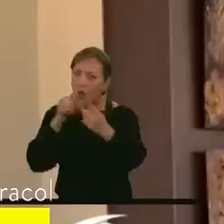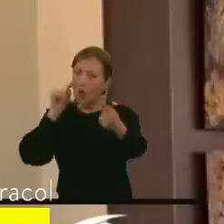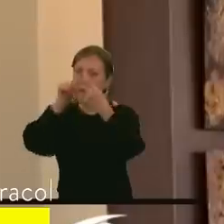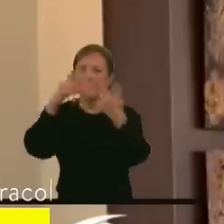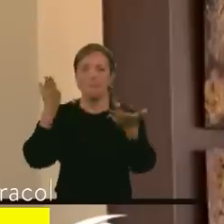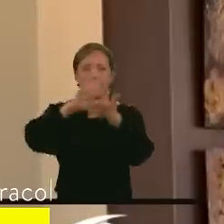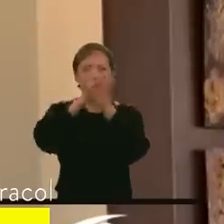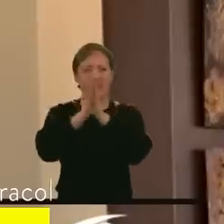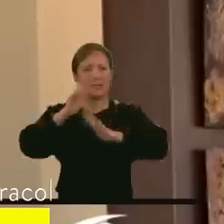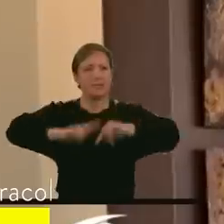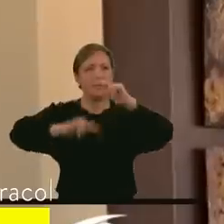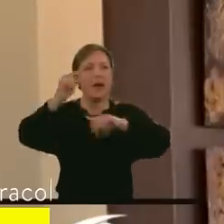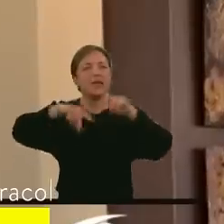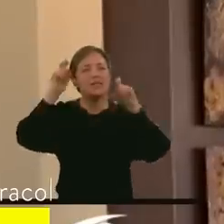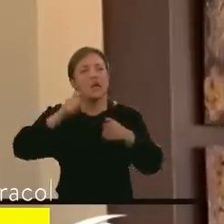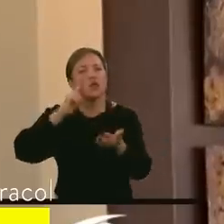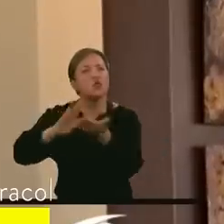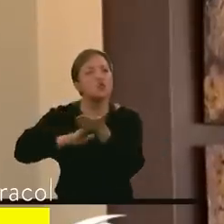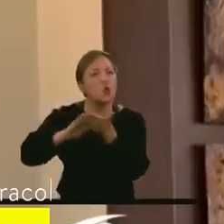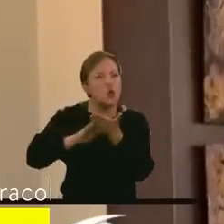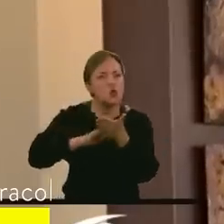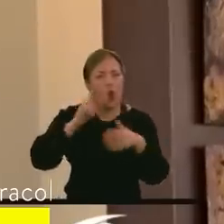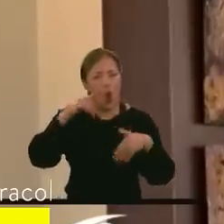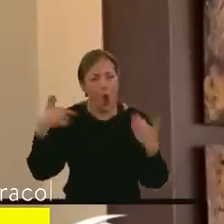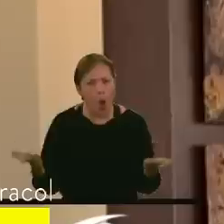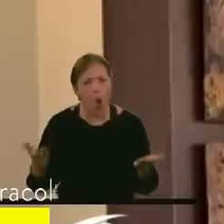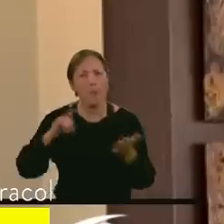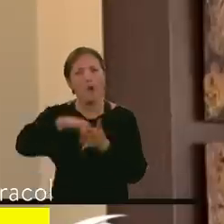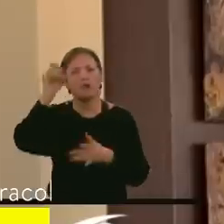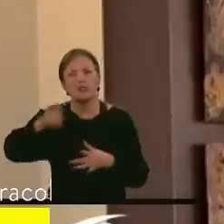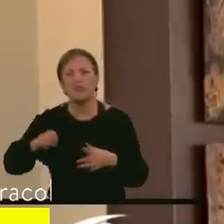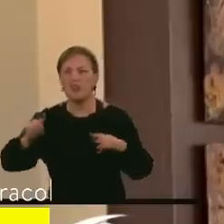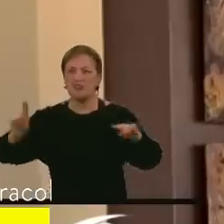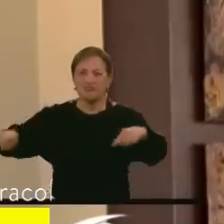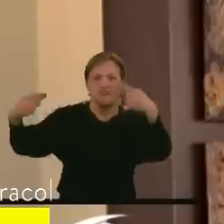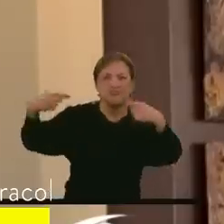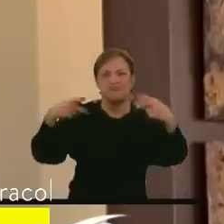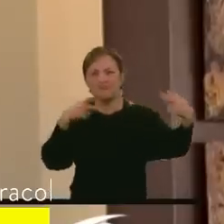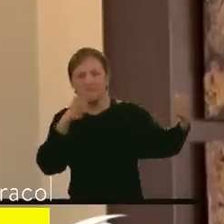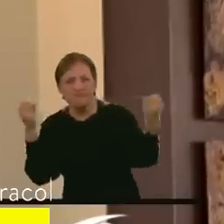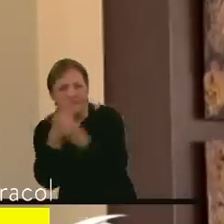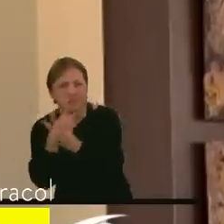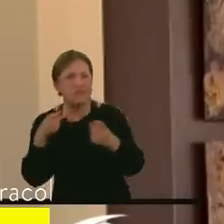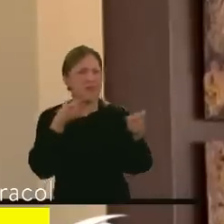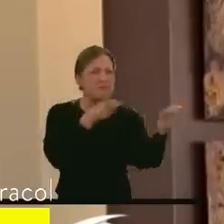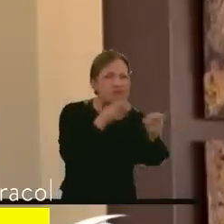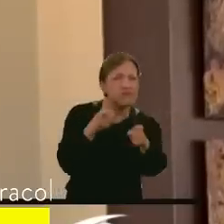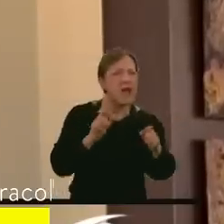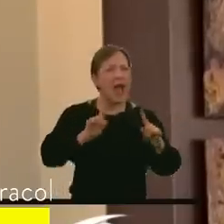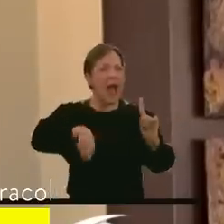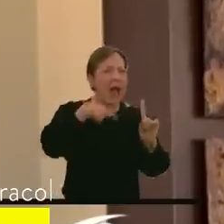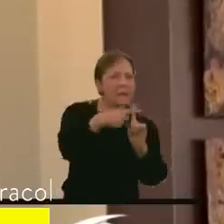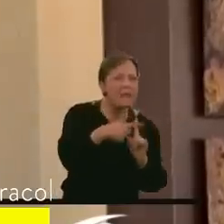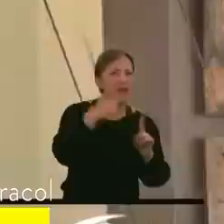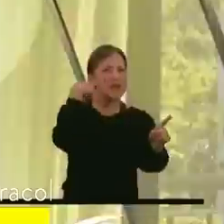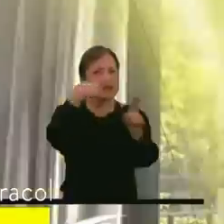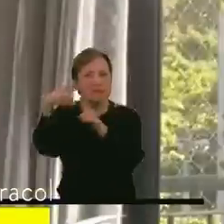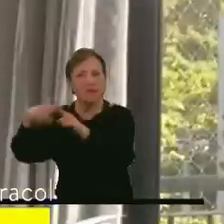de soluciones frente a las confrontaciones, violencias, asesinatos, amenazas a la vida